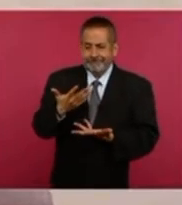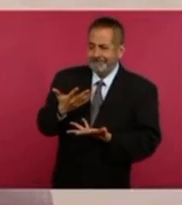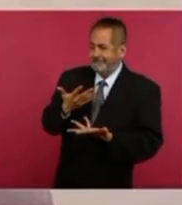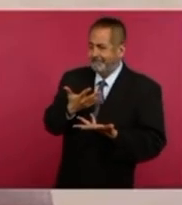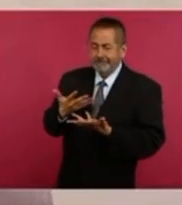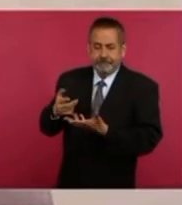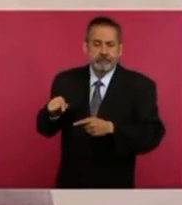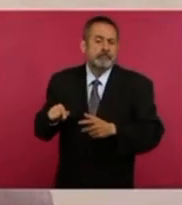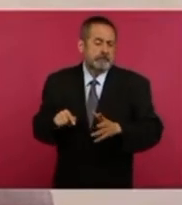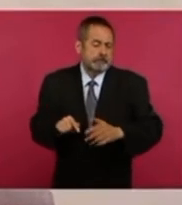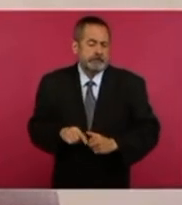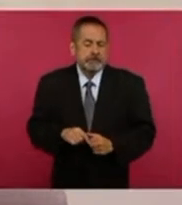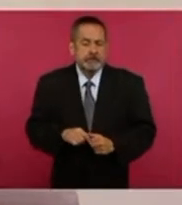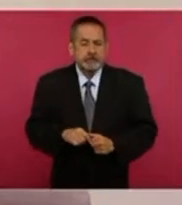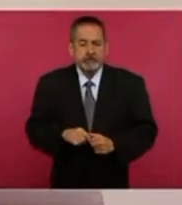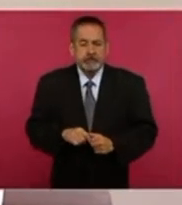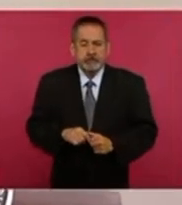hay